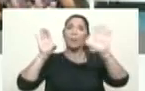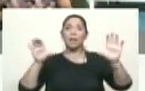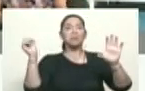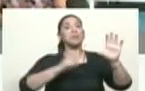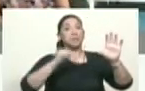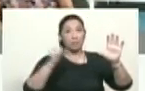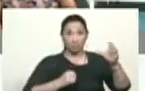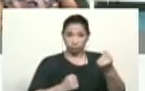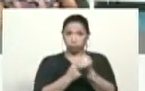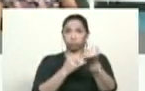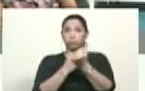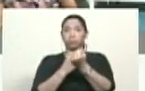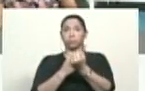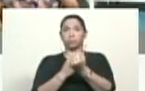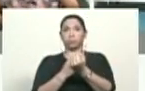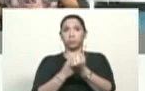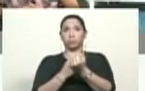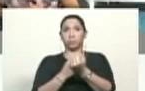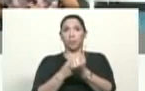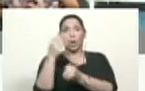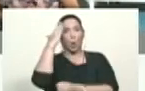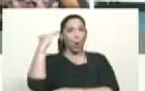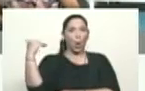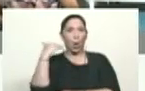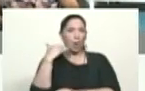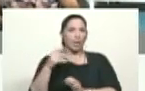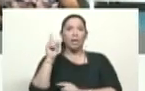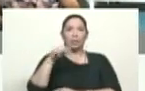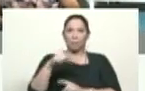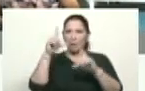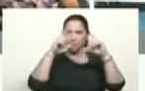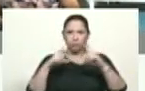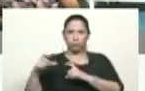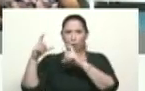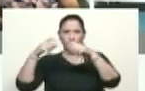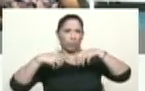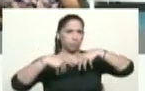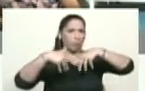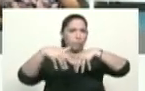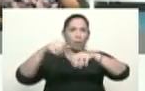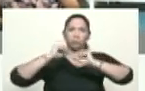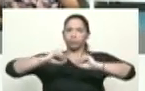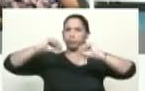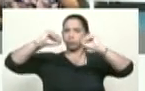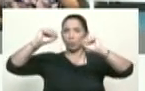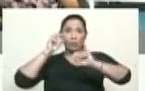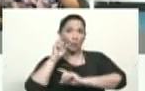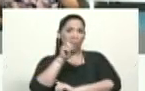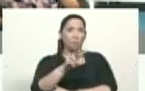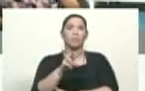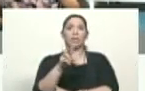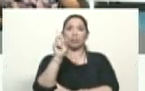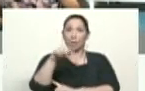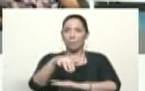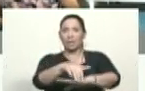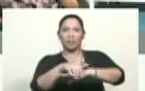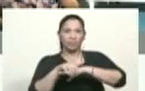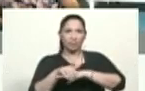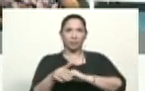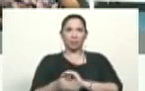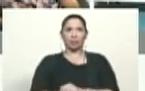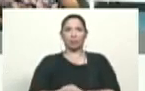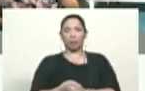de Seúl, en la República de Corea, de manifestaciones, pero las hemos visto en Londres, las hemos visto